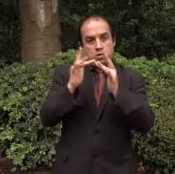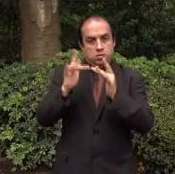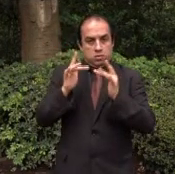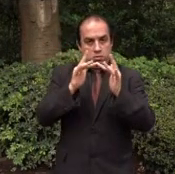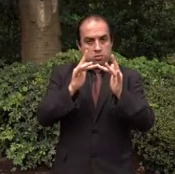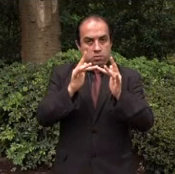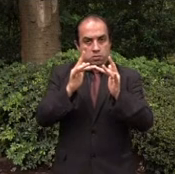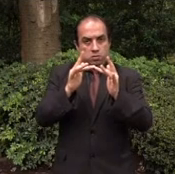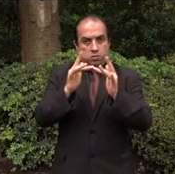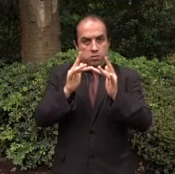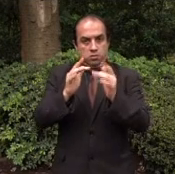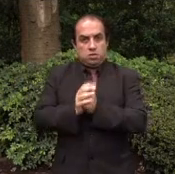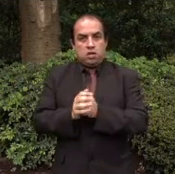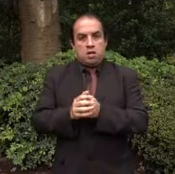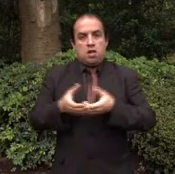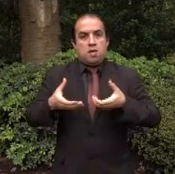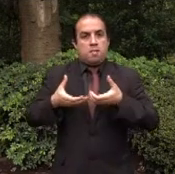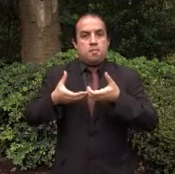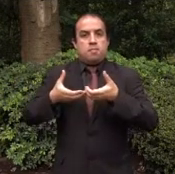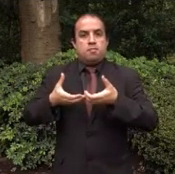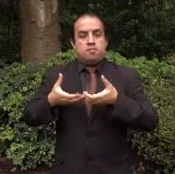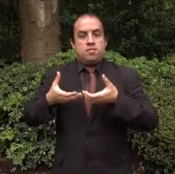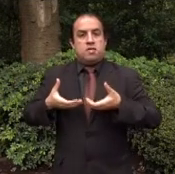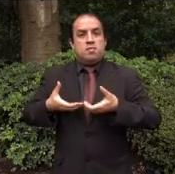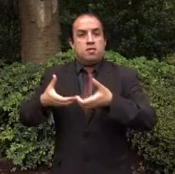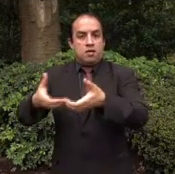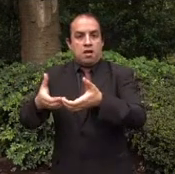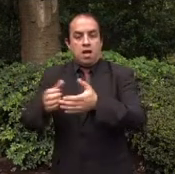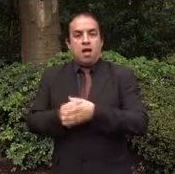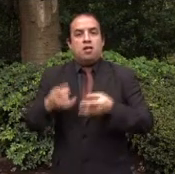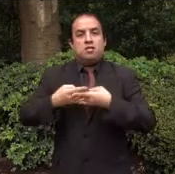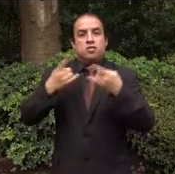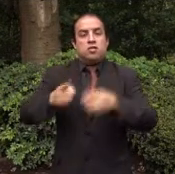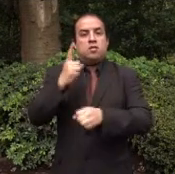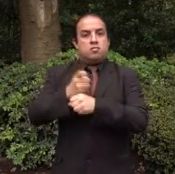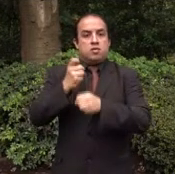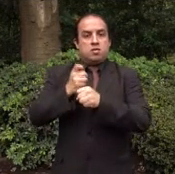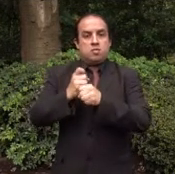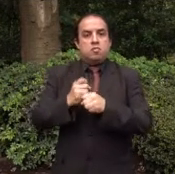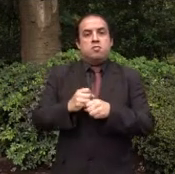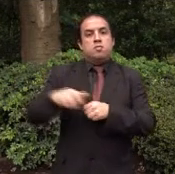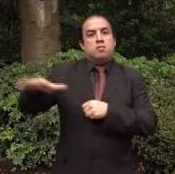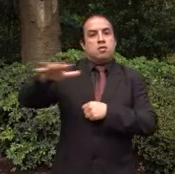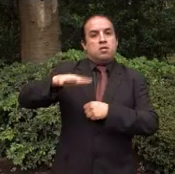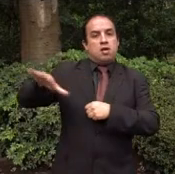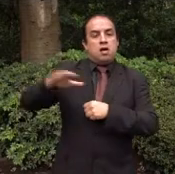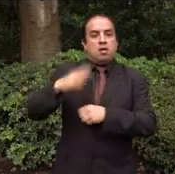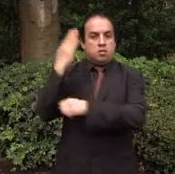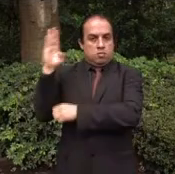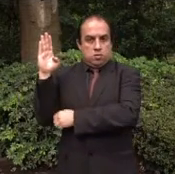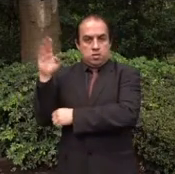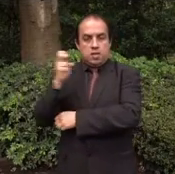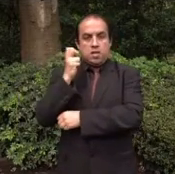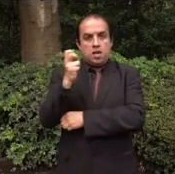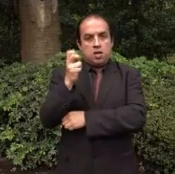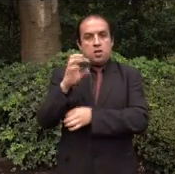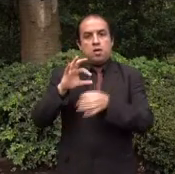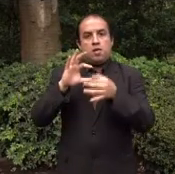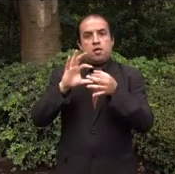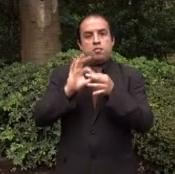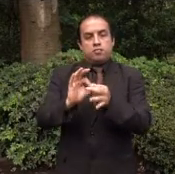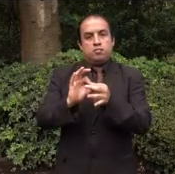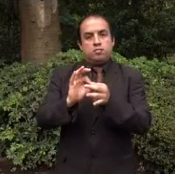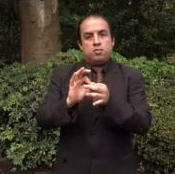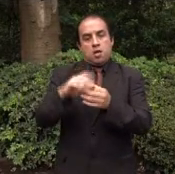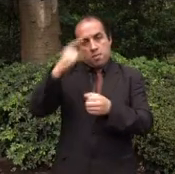urbana del paseo histórico de la primera sección del bosque. Es lo que contribuye a terminar la narrativa